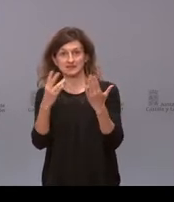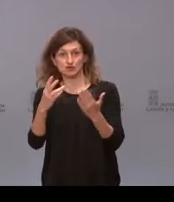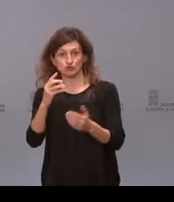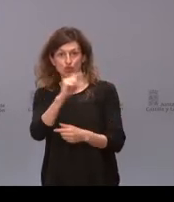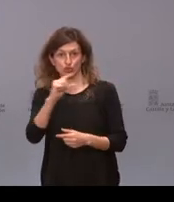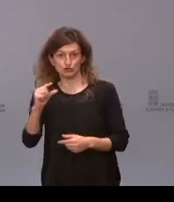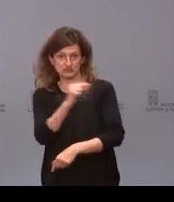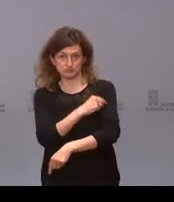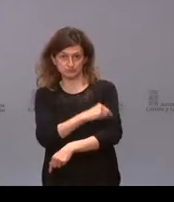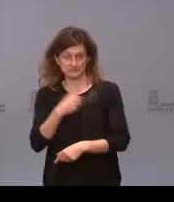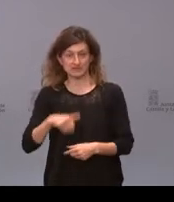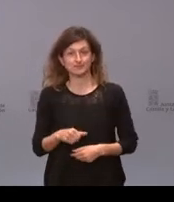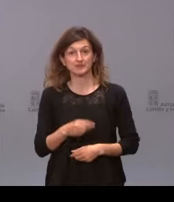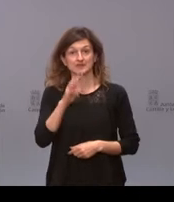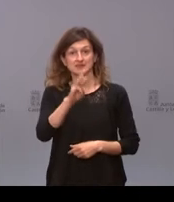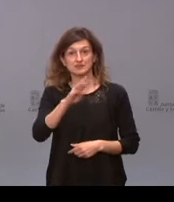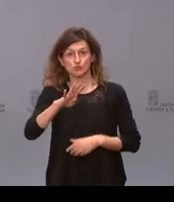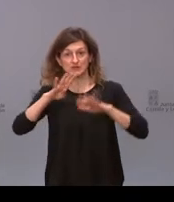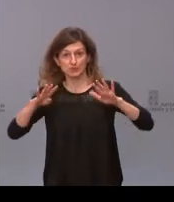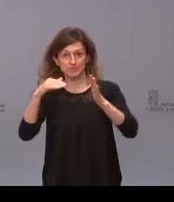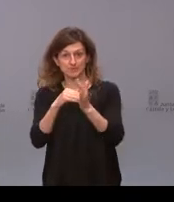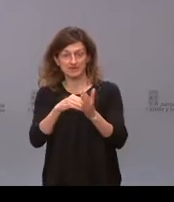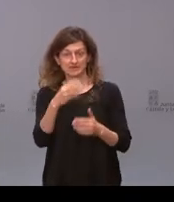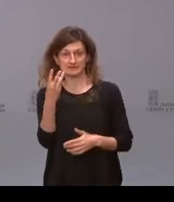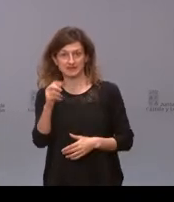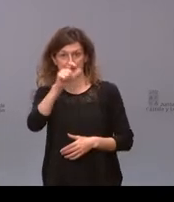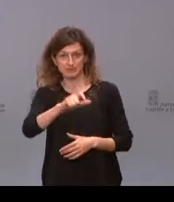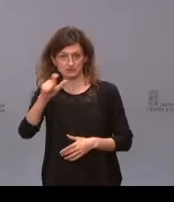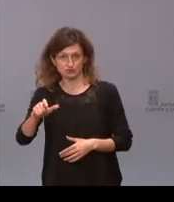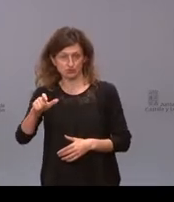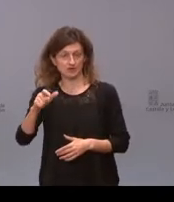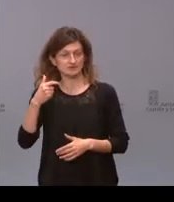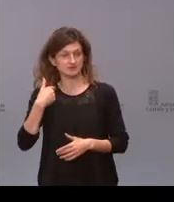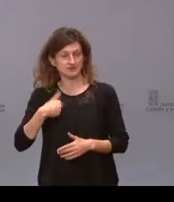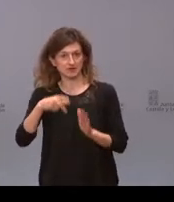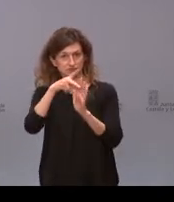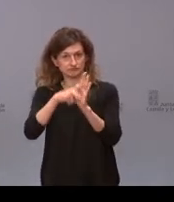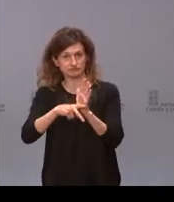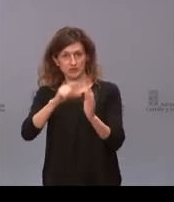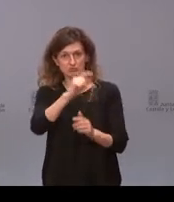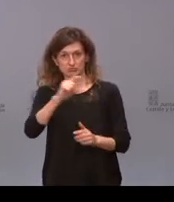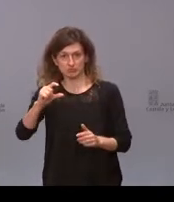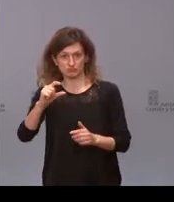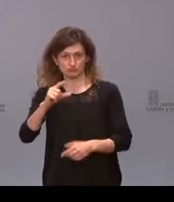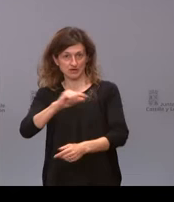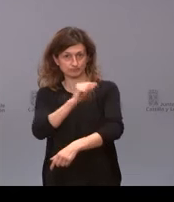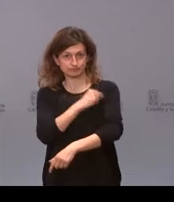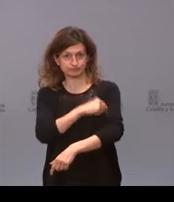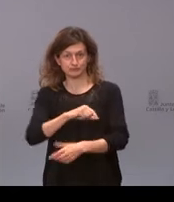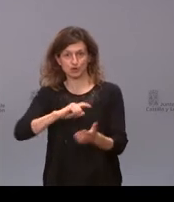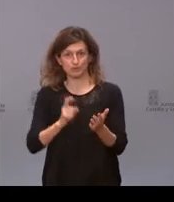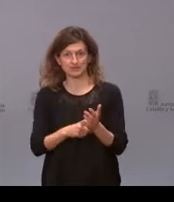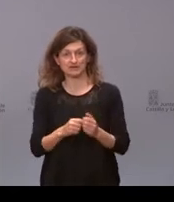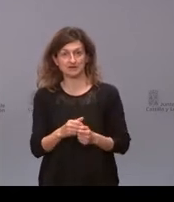administradas y 349.000 30 personas tienen la pauta completa de vacunación en población diana